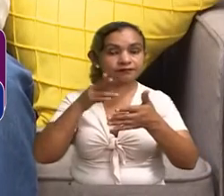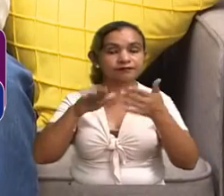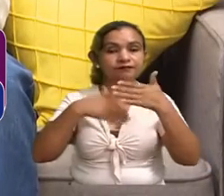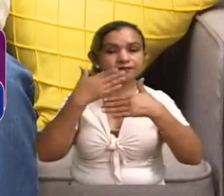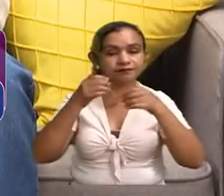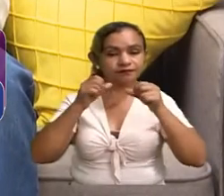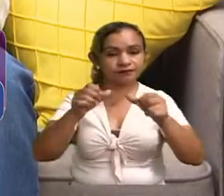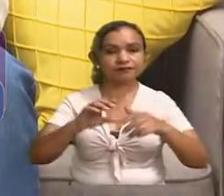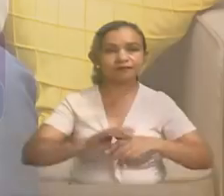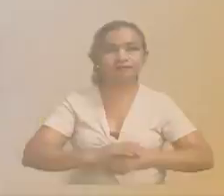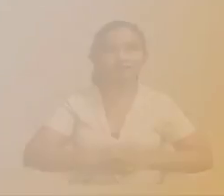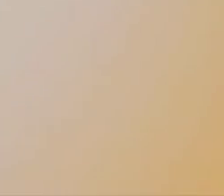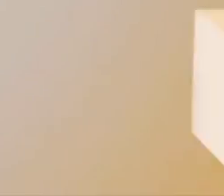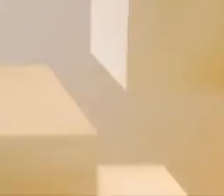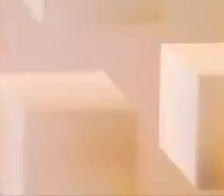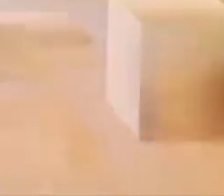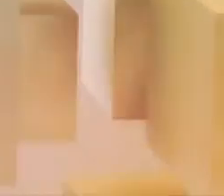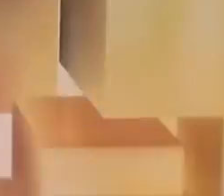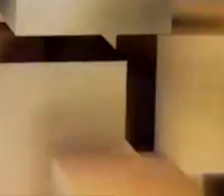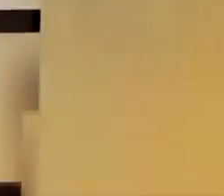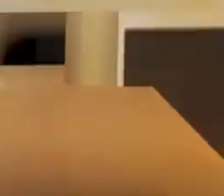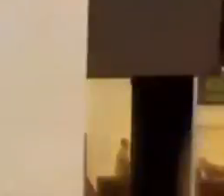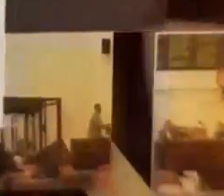ya volvemos.